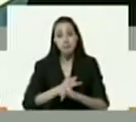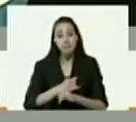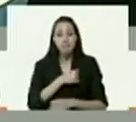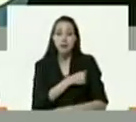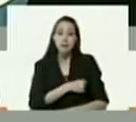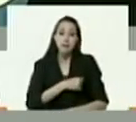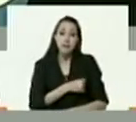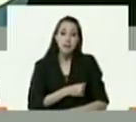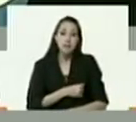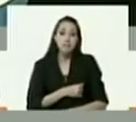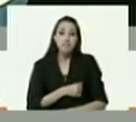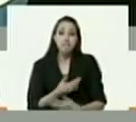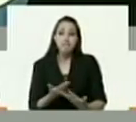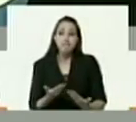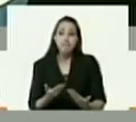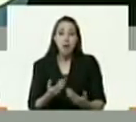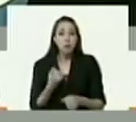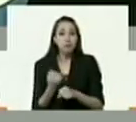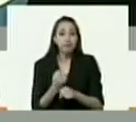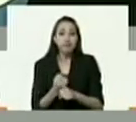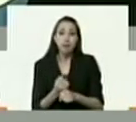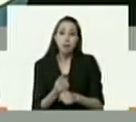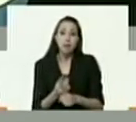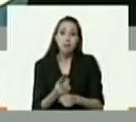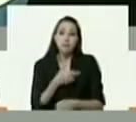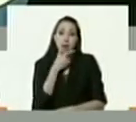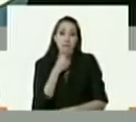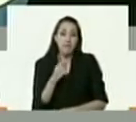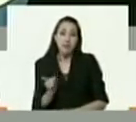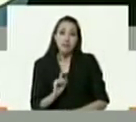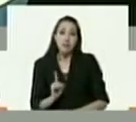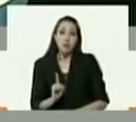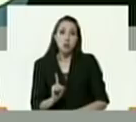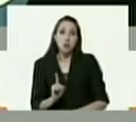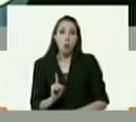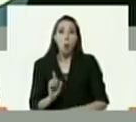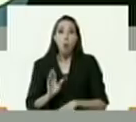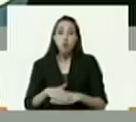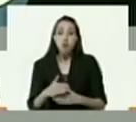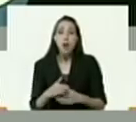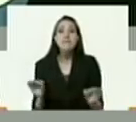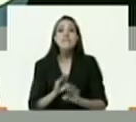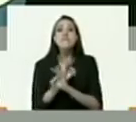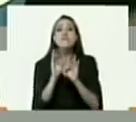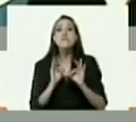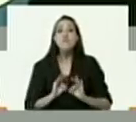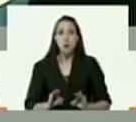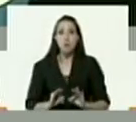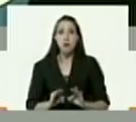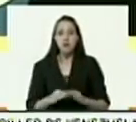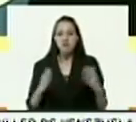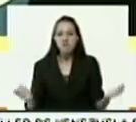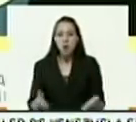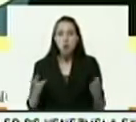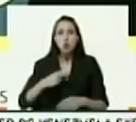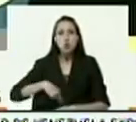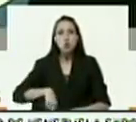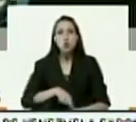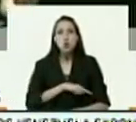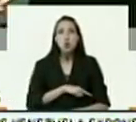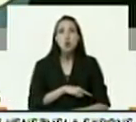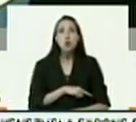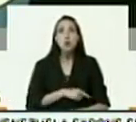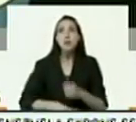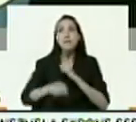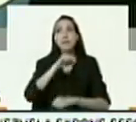no funcionan así tan sencillamente las cosas. De manera que la provocación viene de allá, nosotros nos defendemos. O